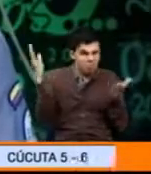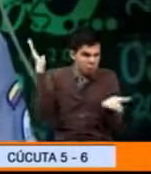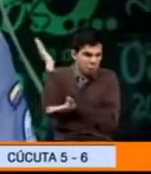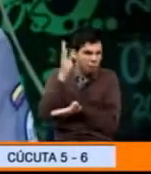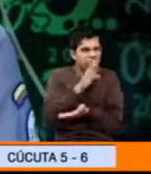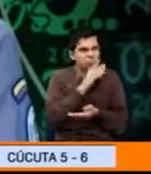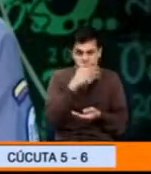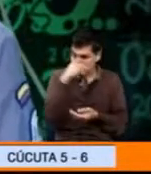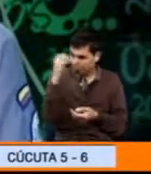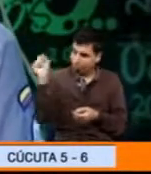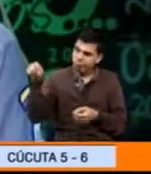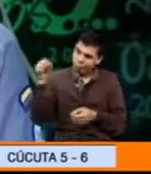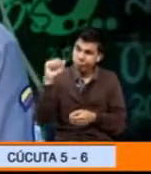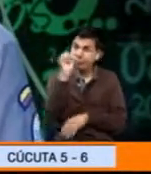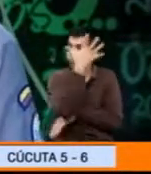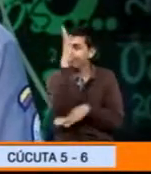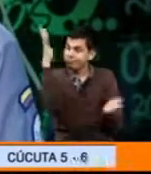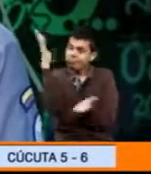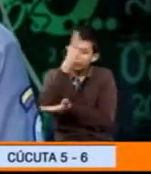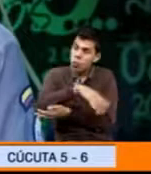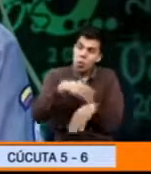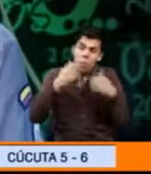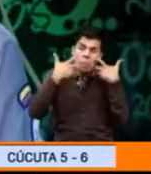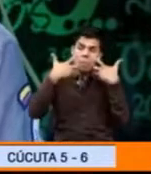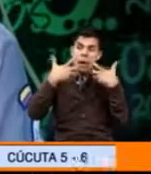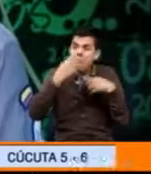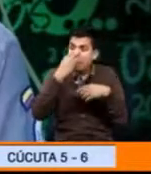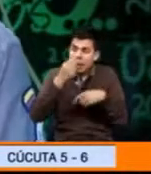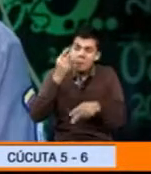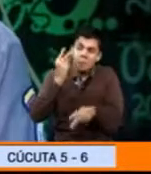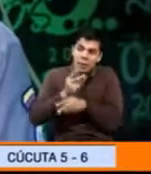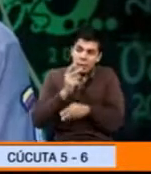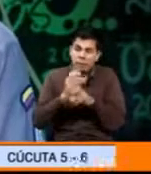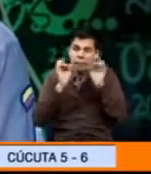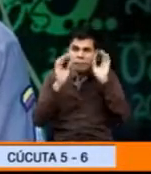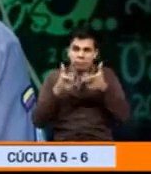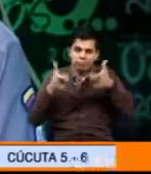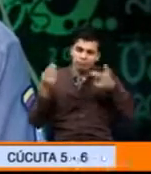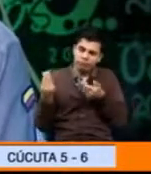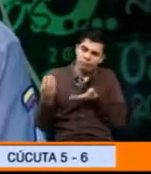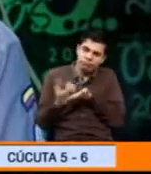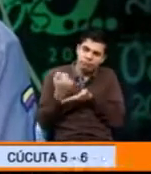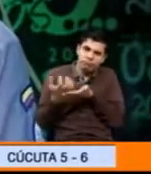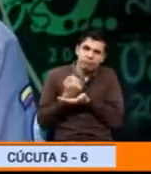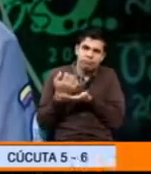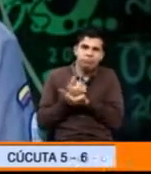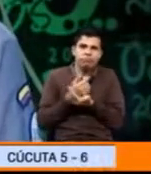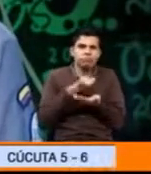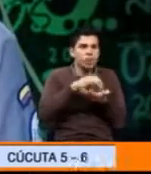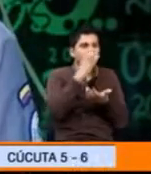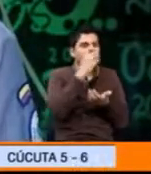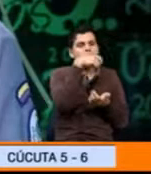cartel. El cartel de la madera es un cartel muy fuerte. Yo creo que es un cartel que tiene más rentabilidad y más utilidades que el cartel de la